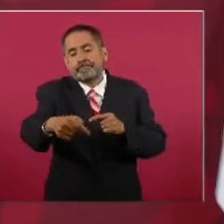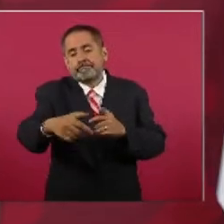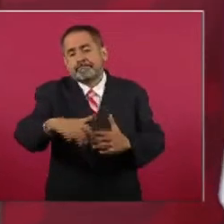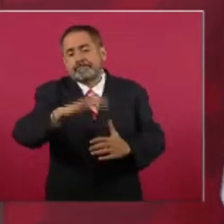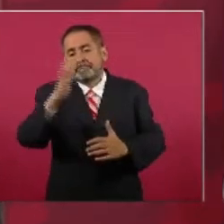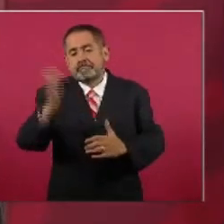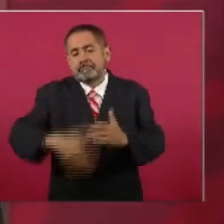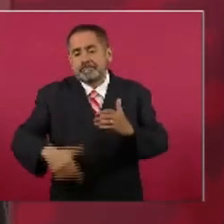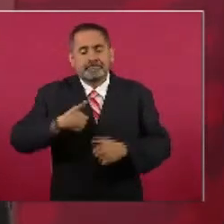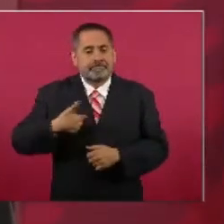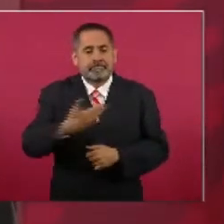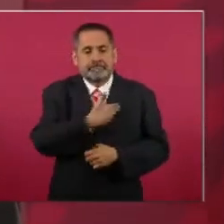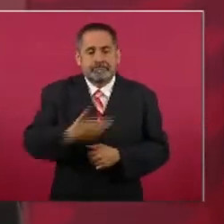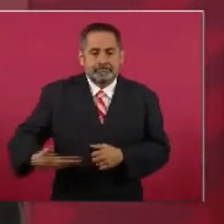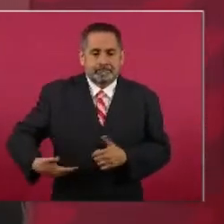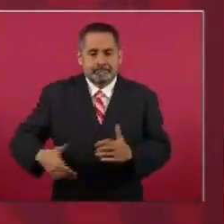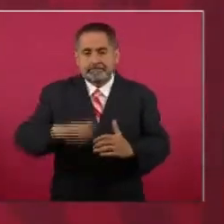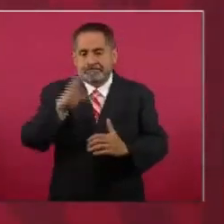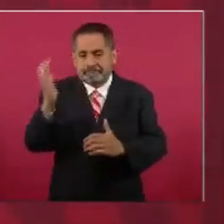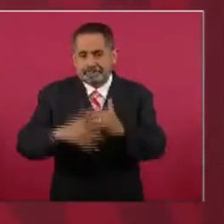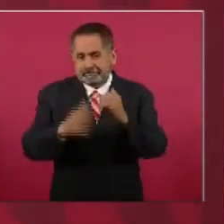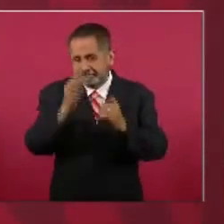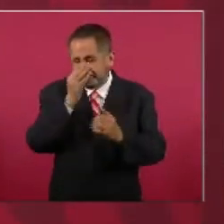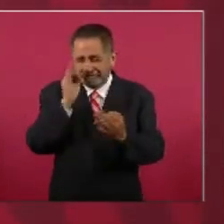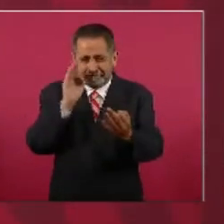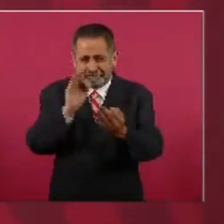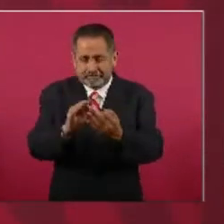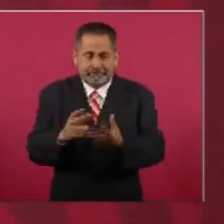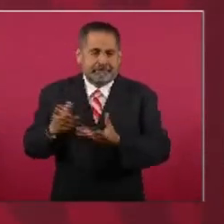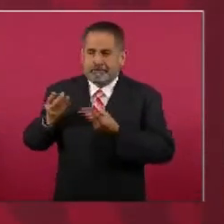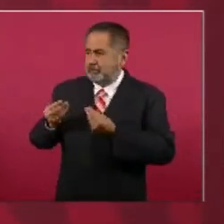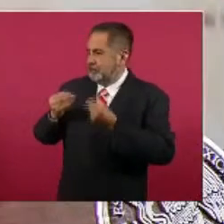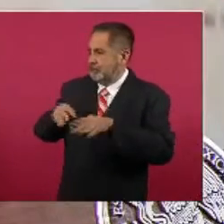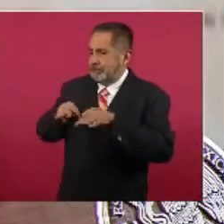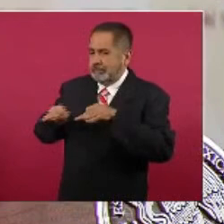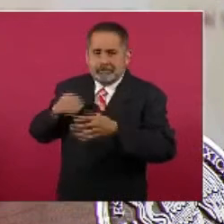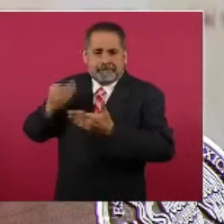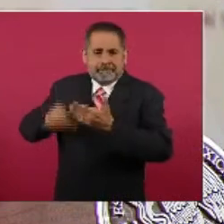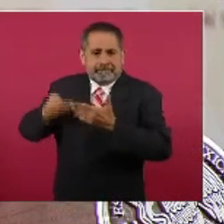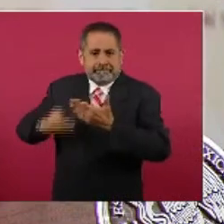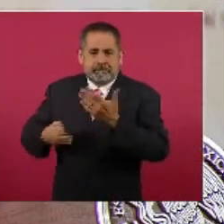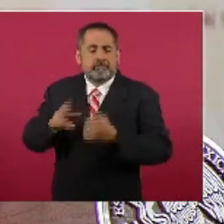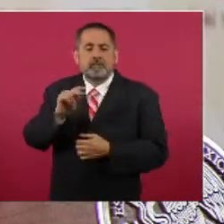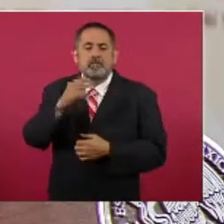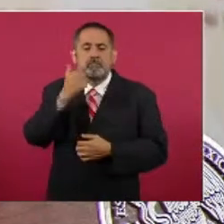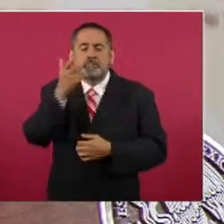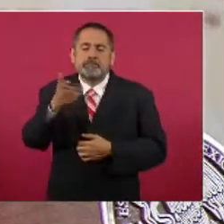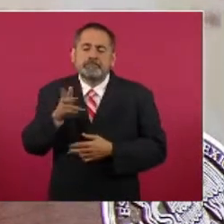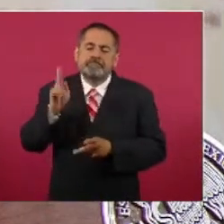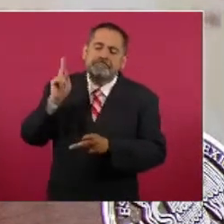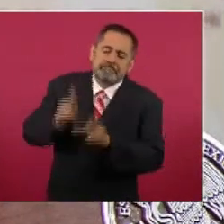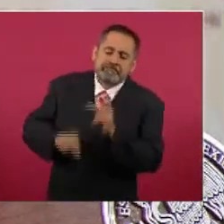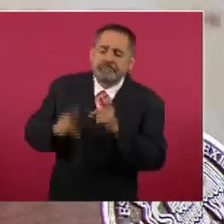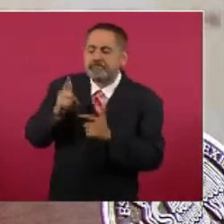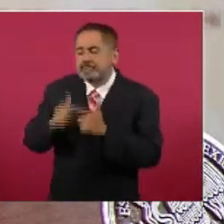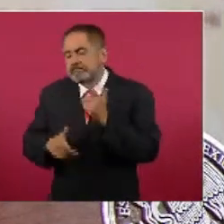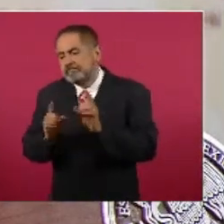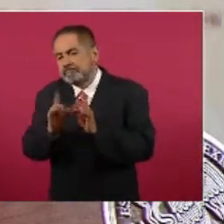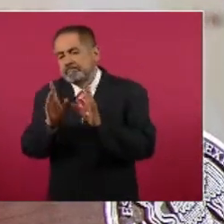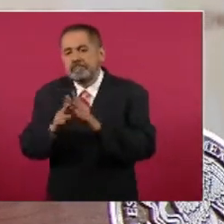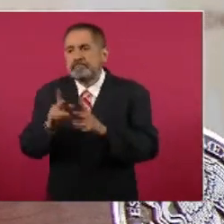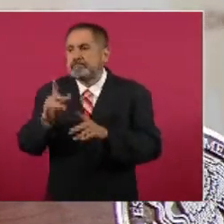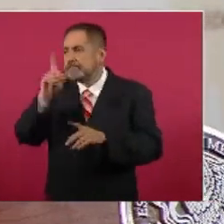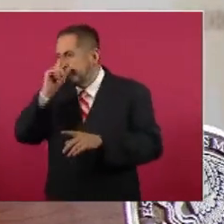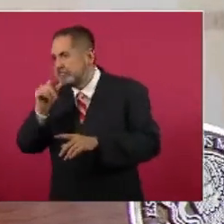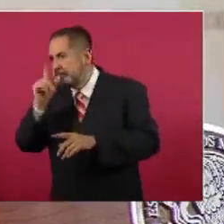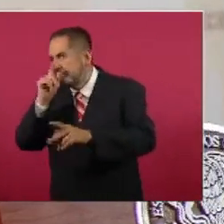mi mandato y tengo muchísimo trabajo y no quiero dejar horas en